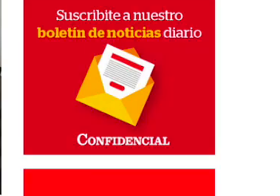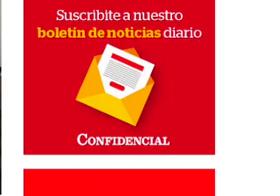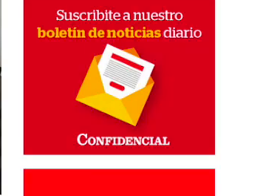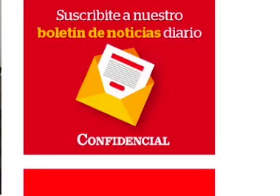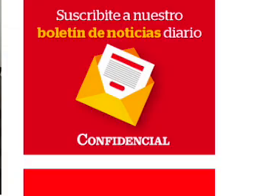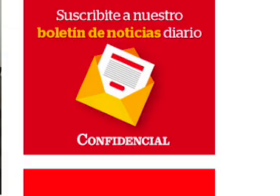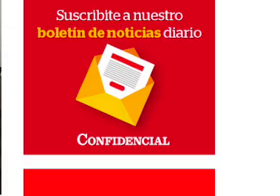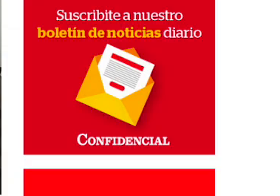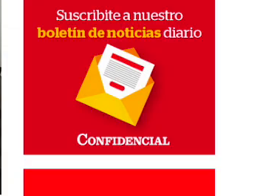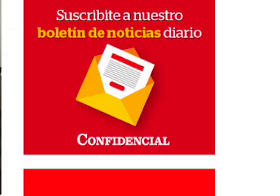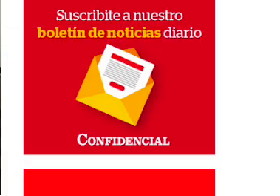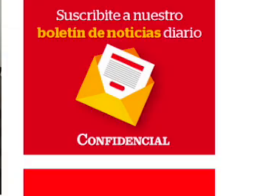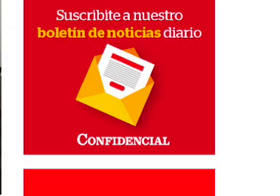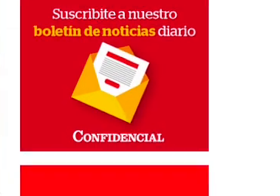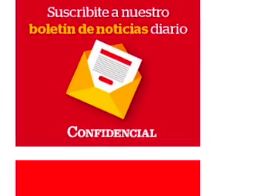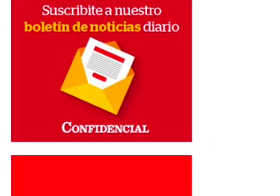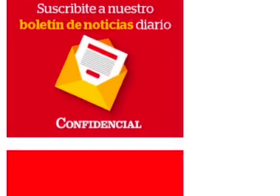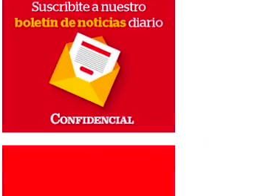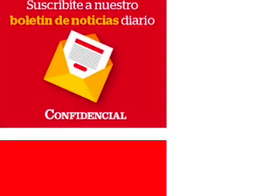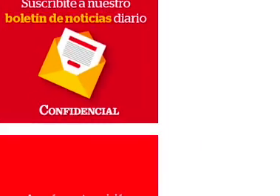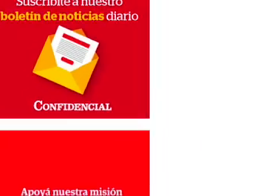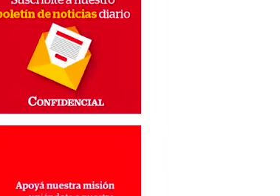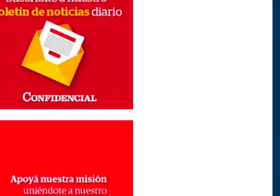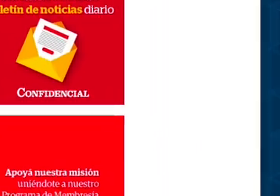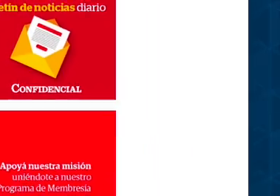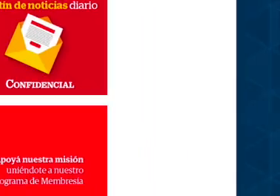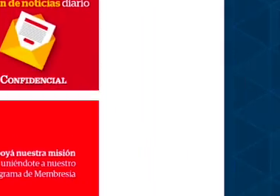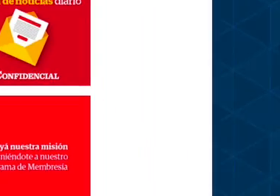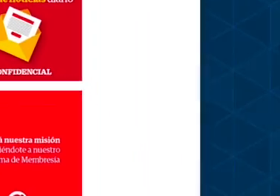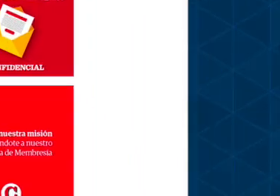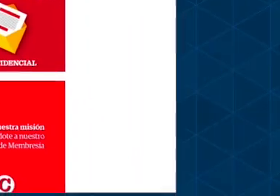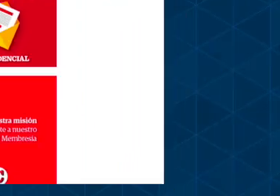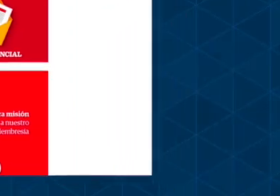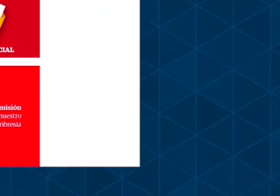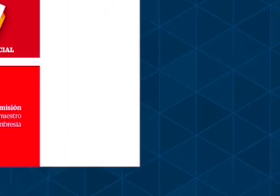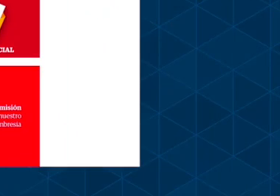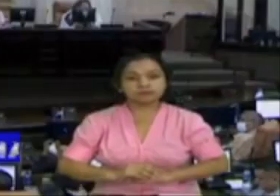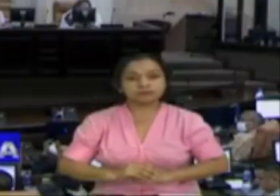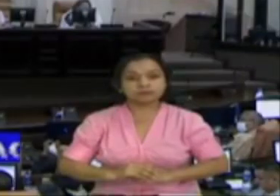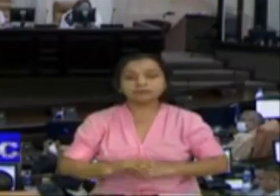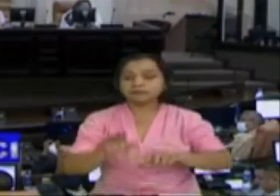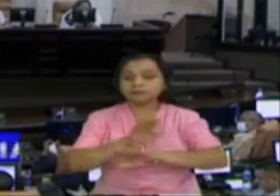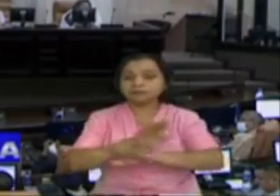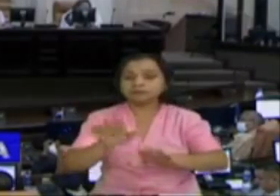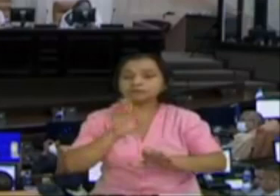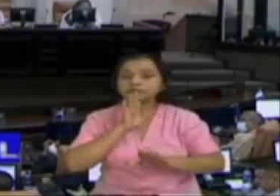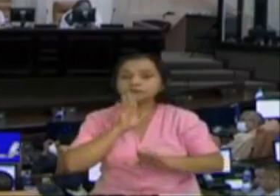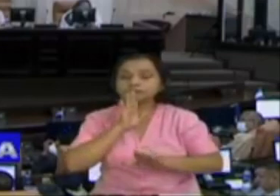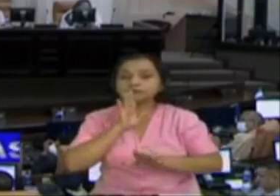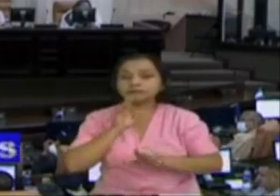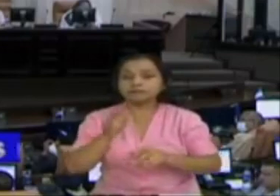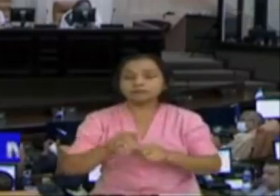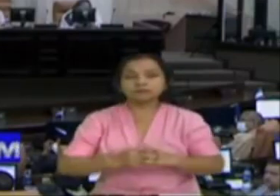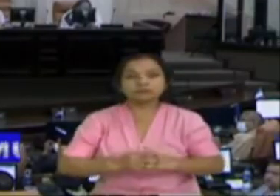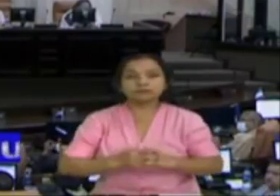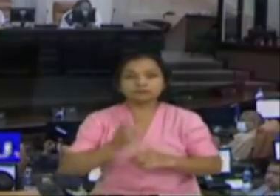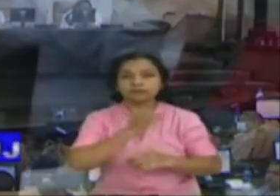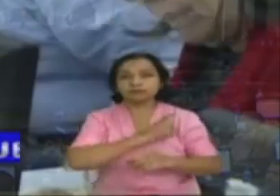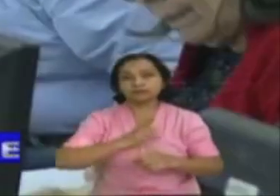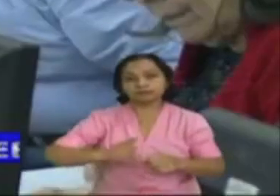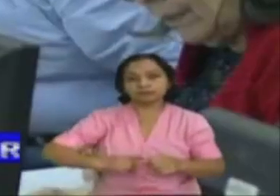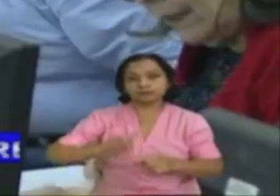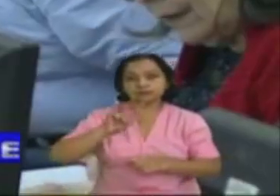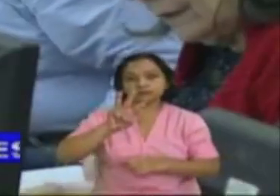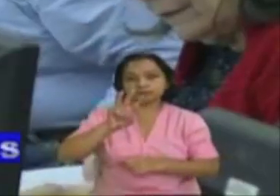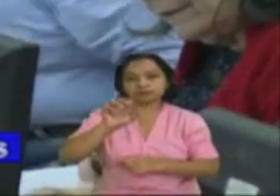la pena de prisión perpetua a quienes cometan los delitos como parricidio feminicidio y asesinato agravado sin embargo las reformas